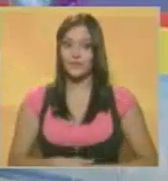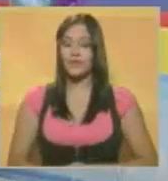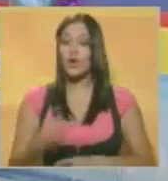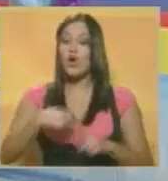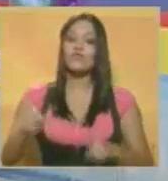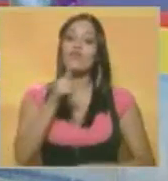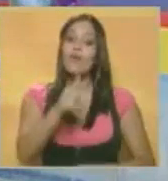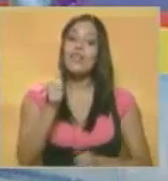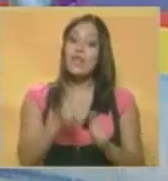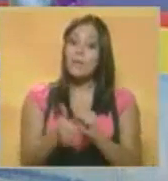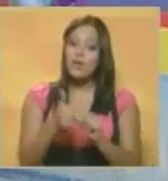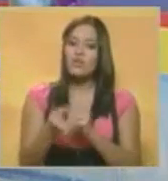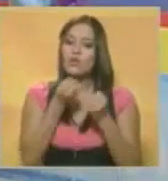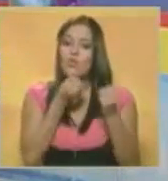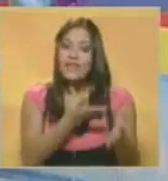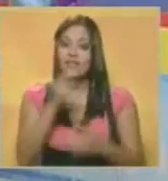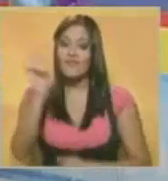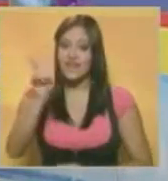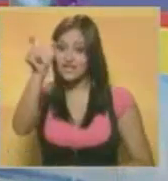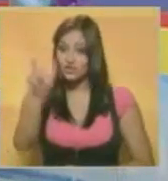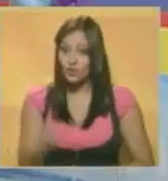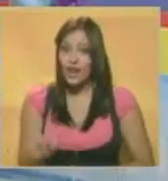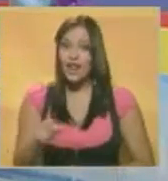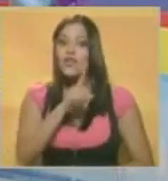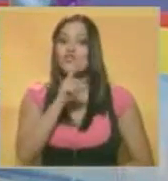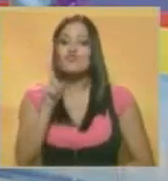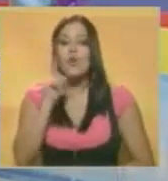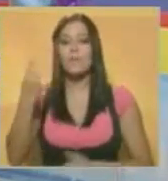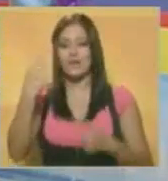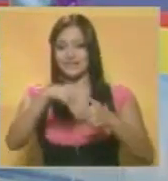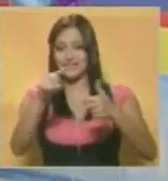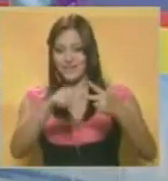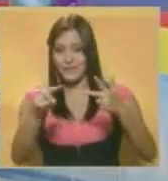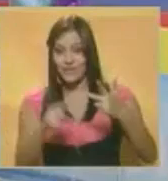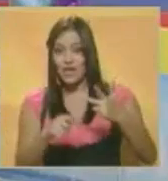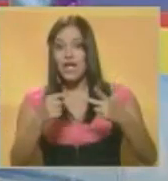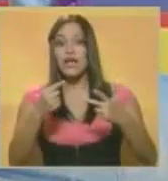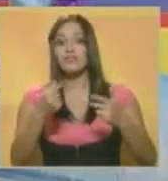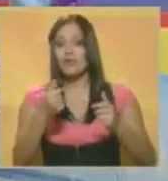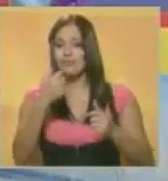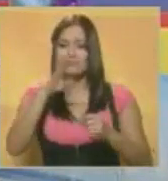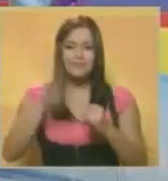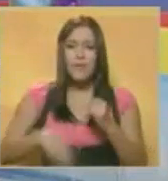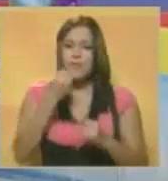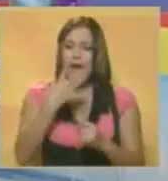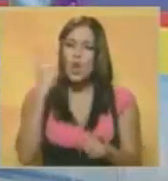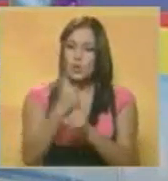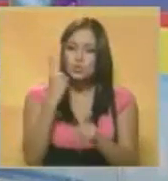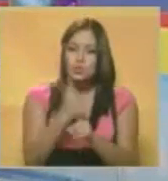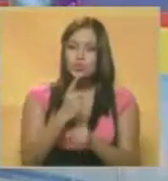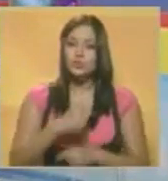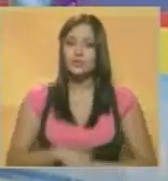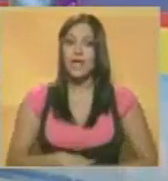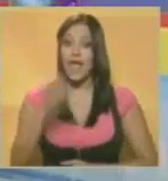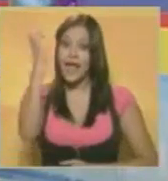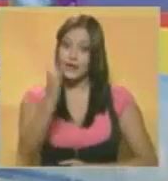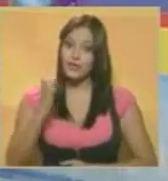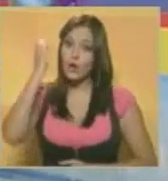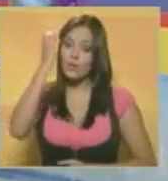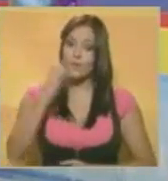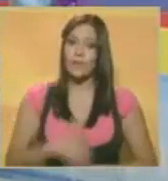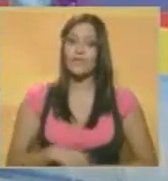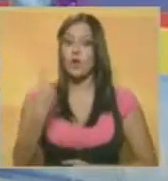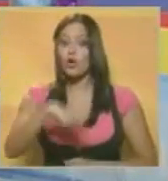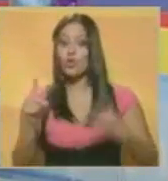Y en otras notas deportivas les contamos que los venezolanos Lago Barón y Armando Bajares completaron el ultramaratón Cormayet-Chamonix en Europa. Y